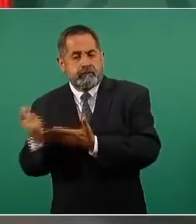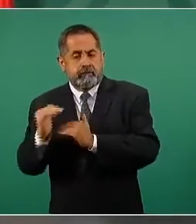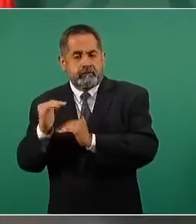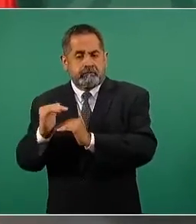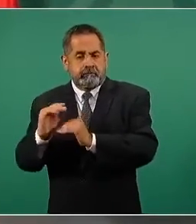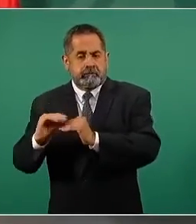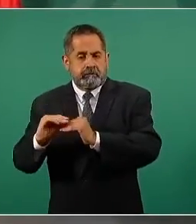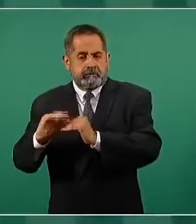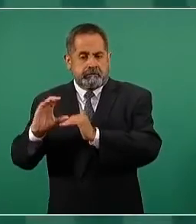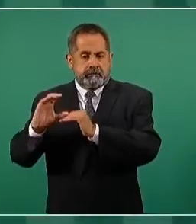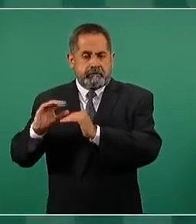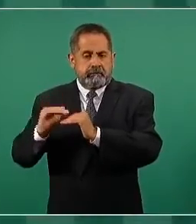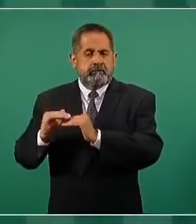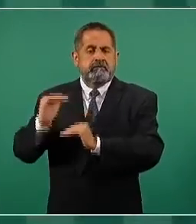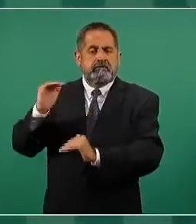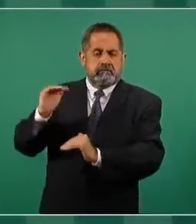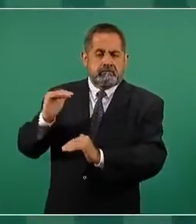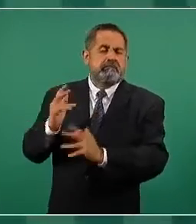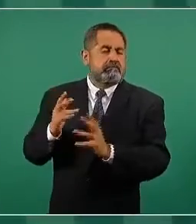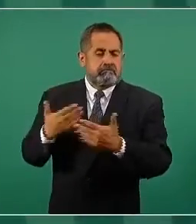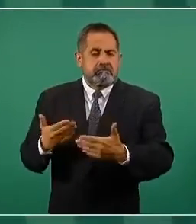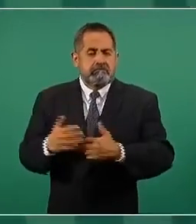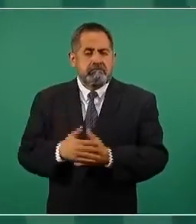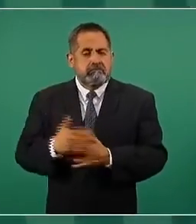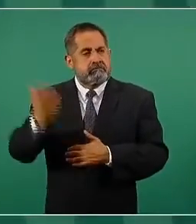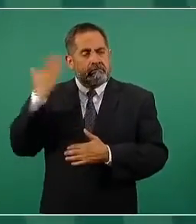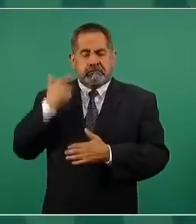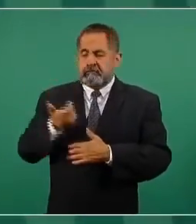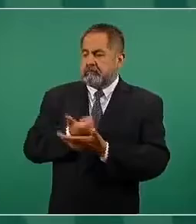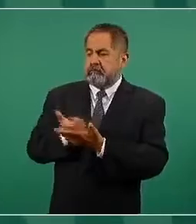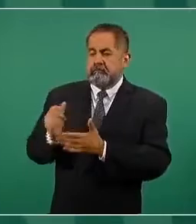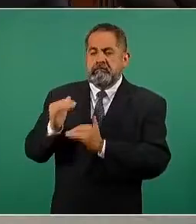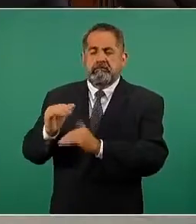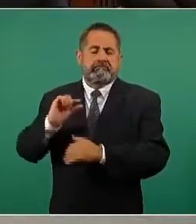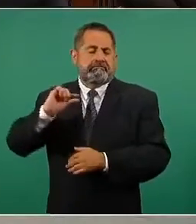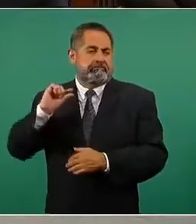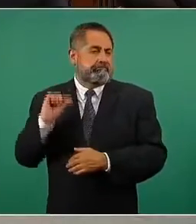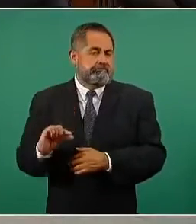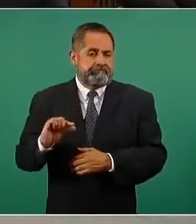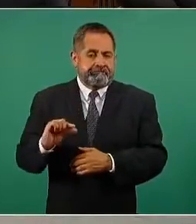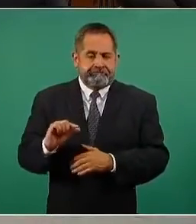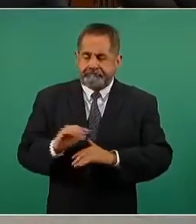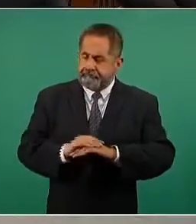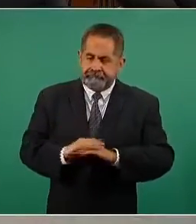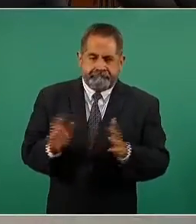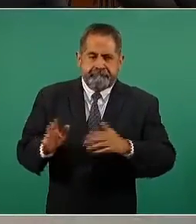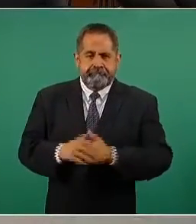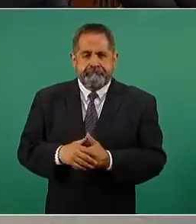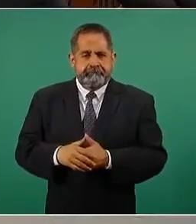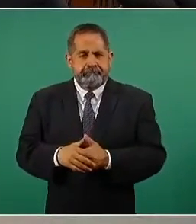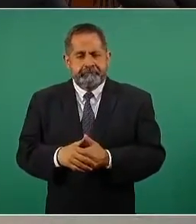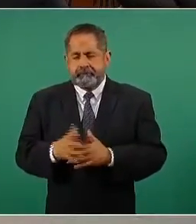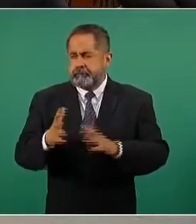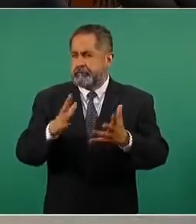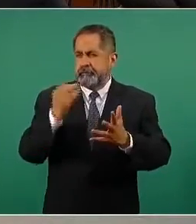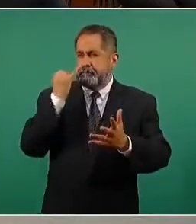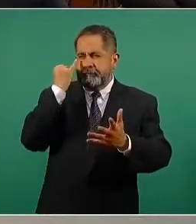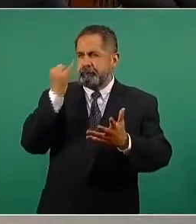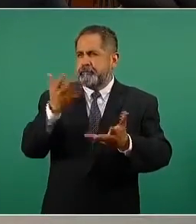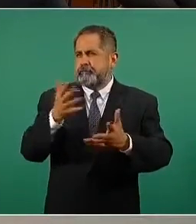mínimo, que estaba por los suelos. Para tener una